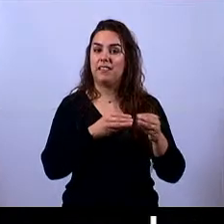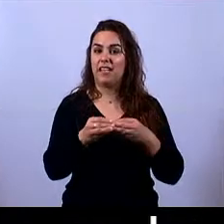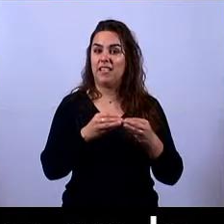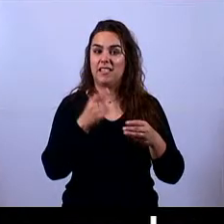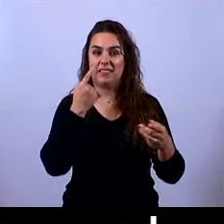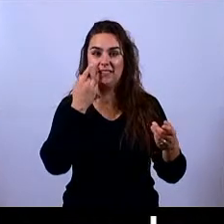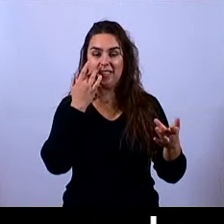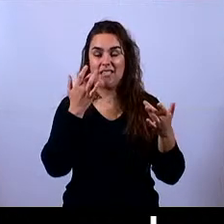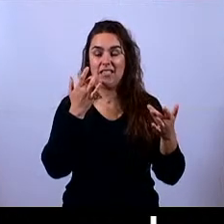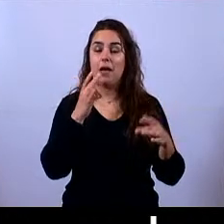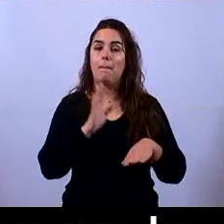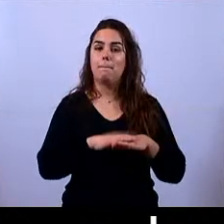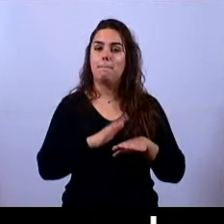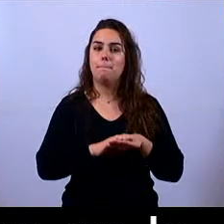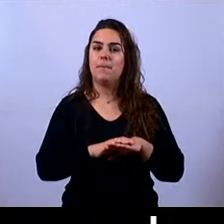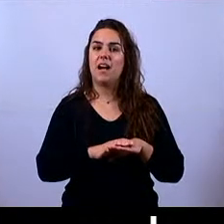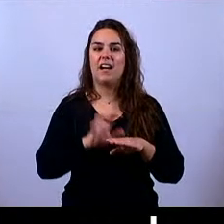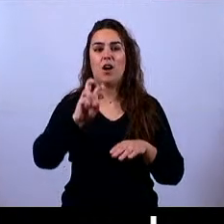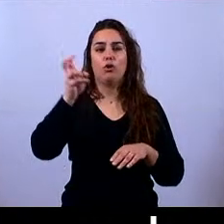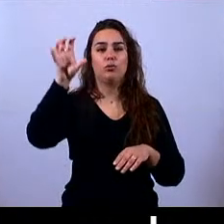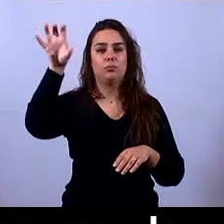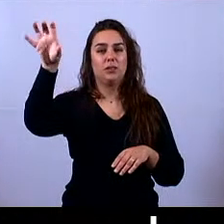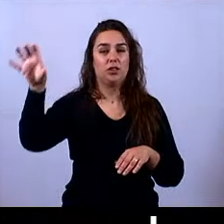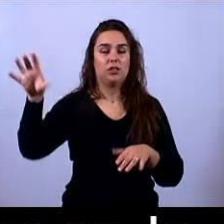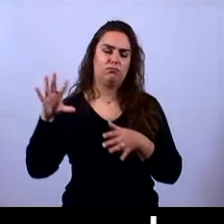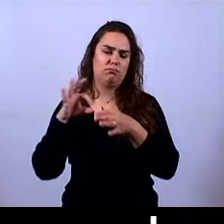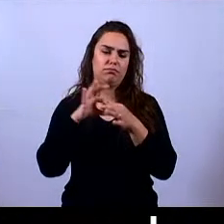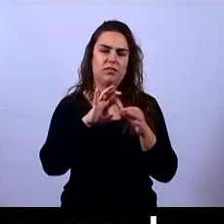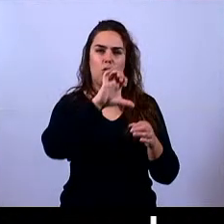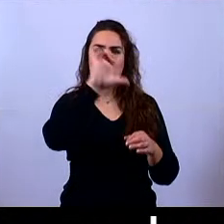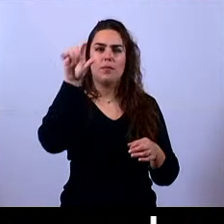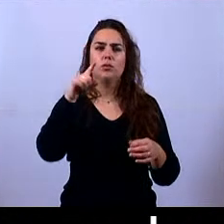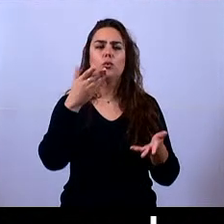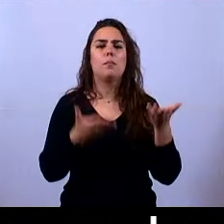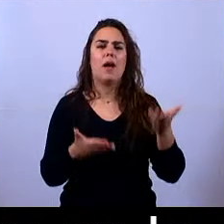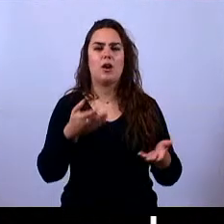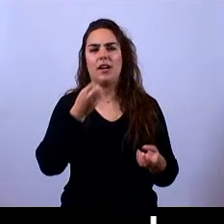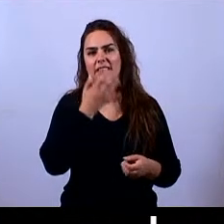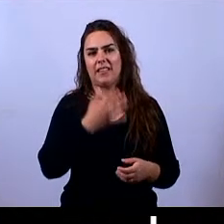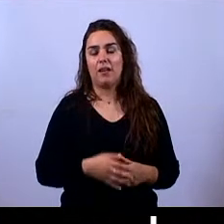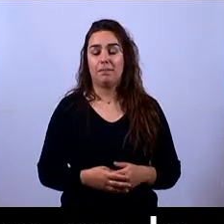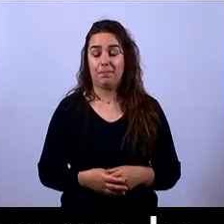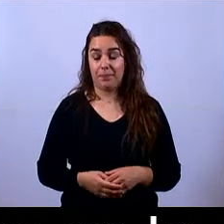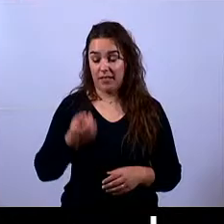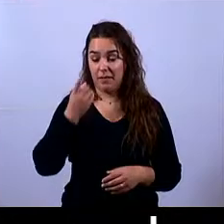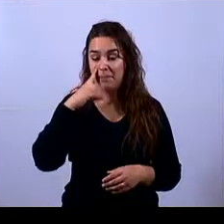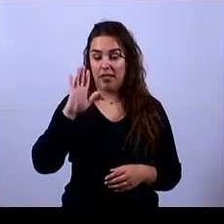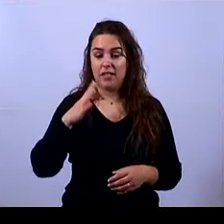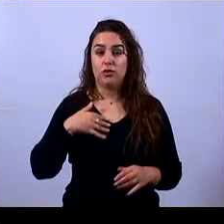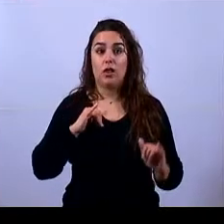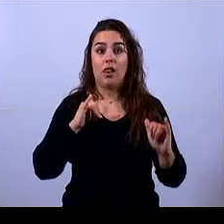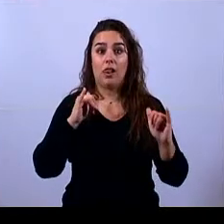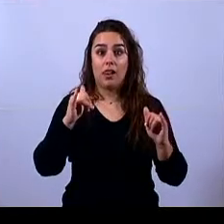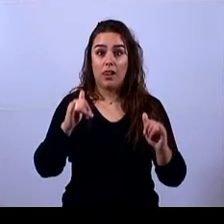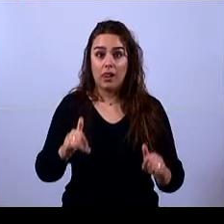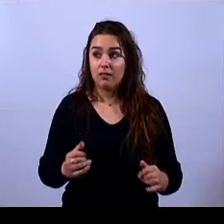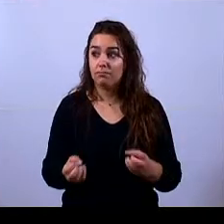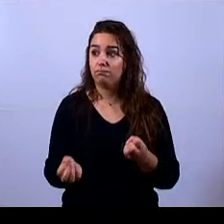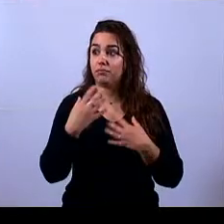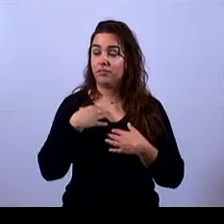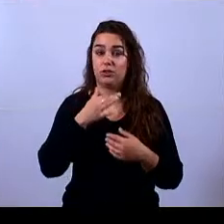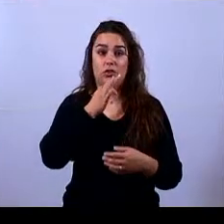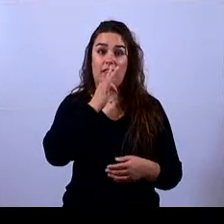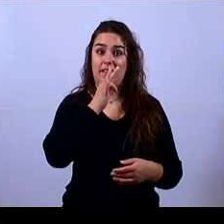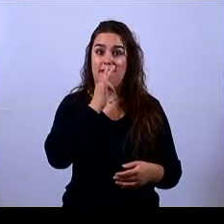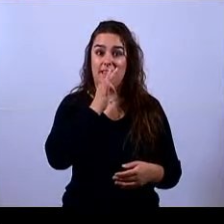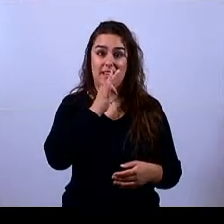para reducir la dependencia de terceros países por parte de la Unión Europea. ¿Cómo valora este hecho? Mire, cuando yo entraba todavía no teníamos la información exacta